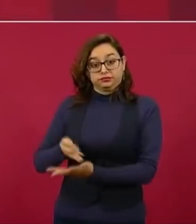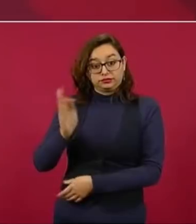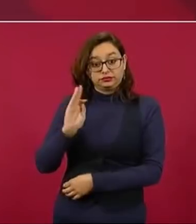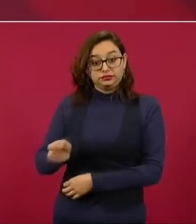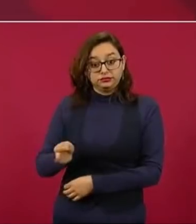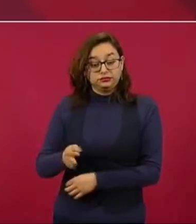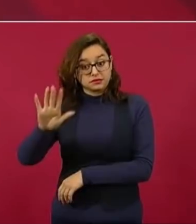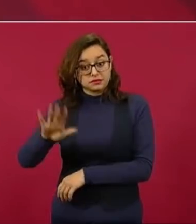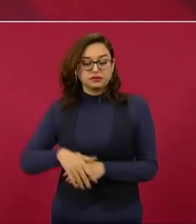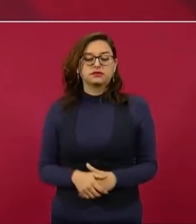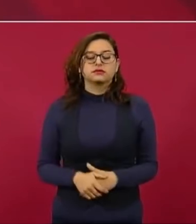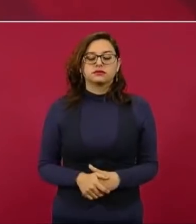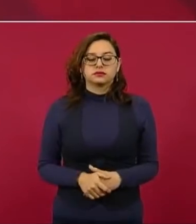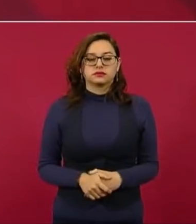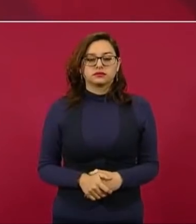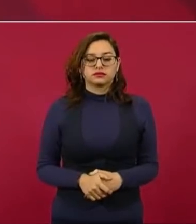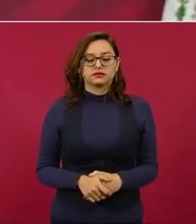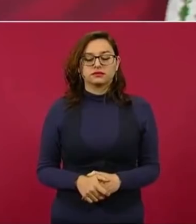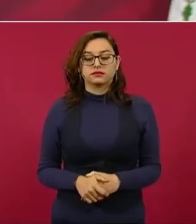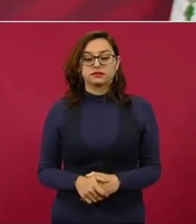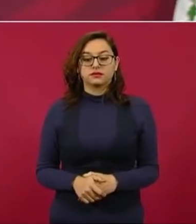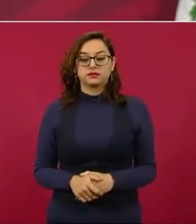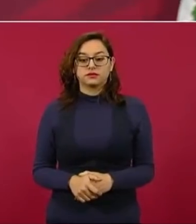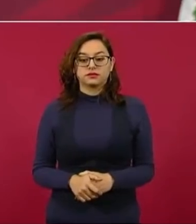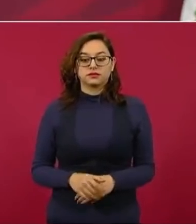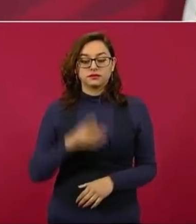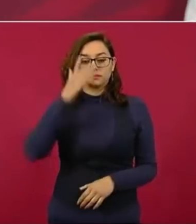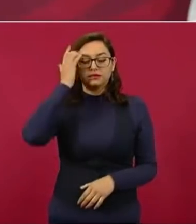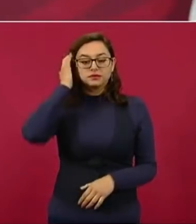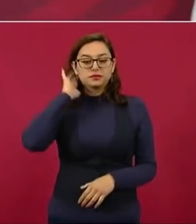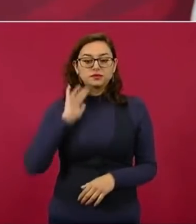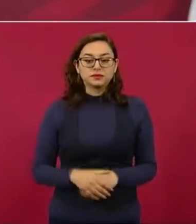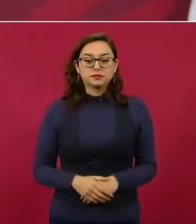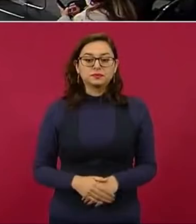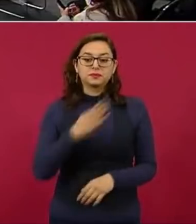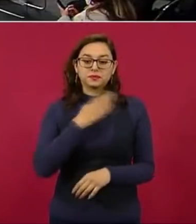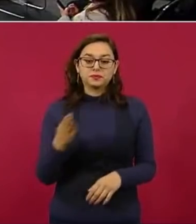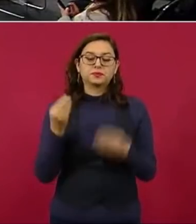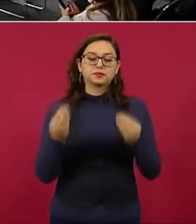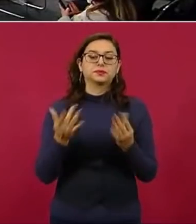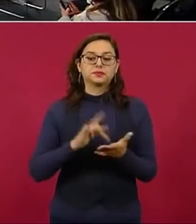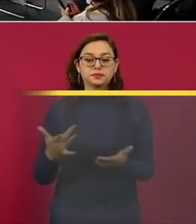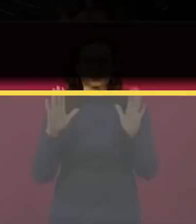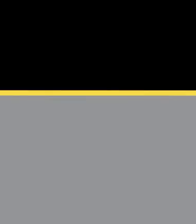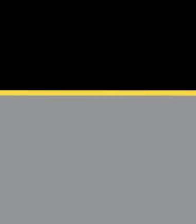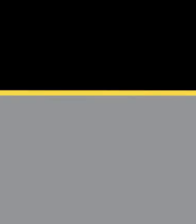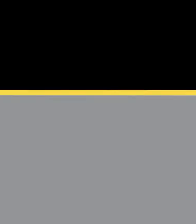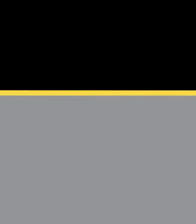si da su beneplácito, la embajadora de México en Panamá. Bueno, muchas gracias. Adiós, adiós.